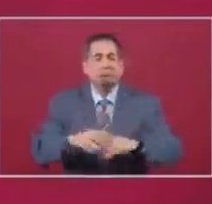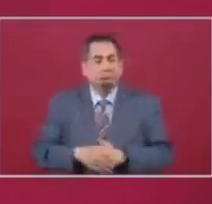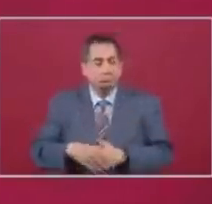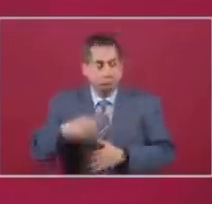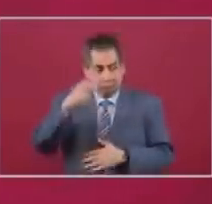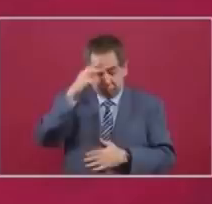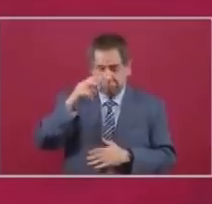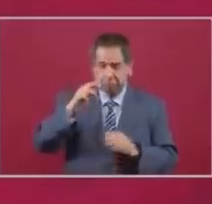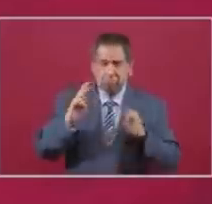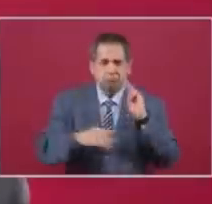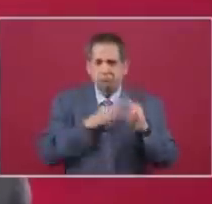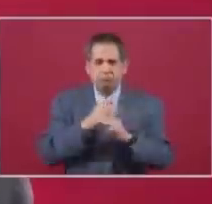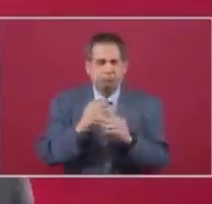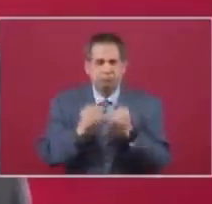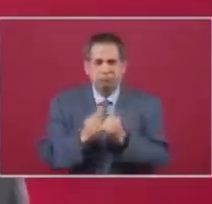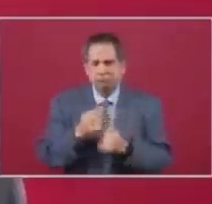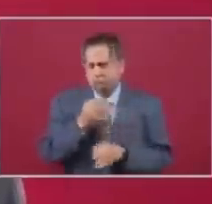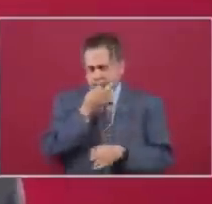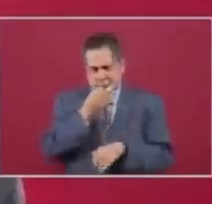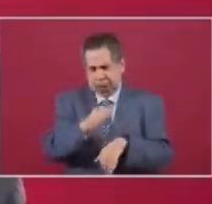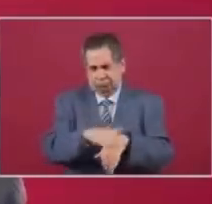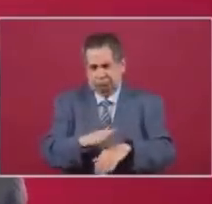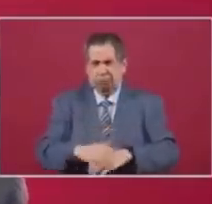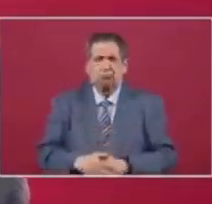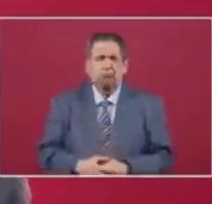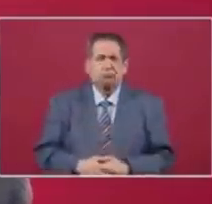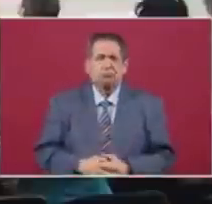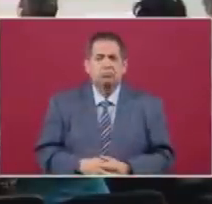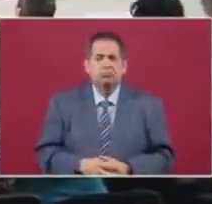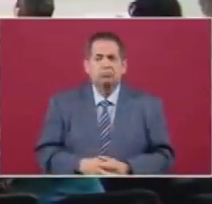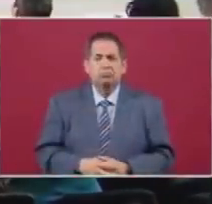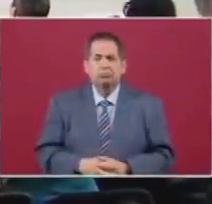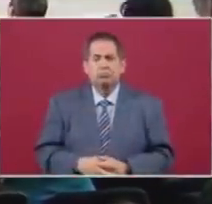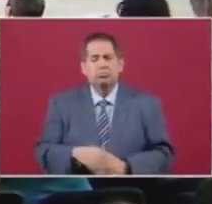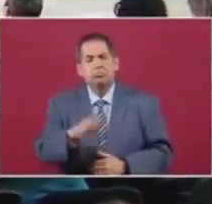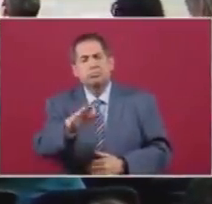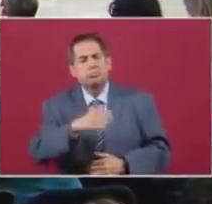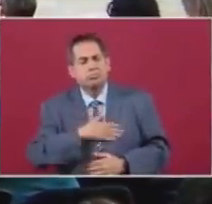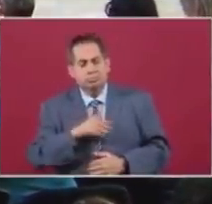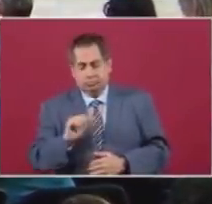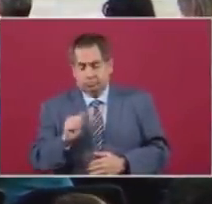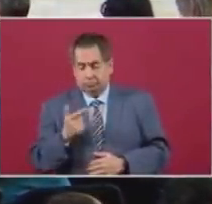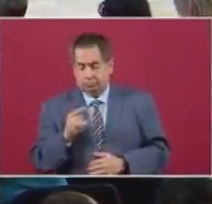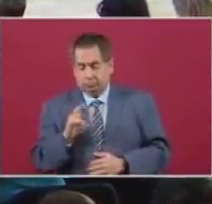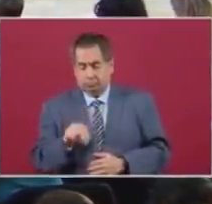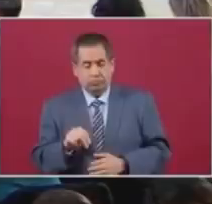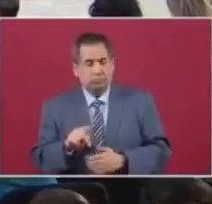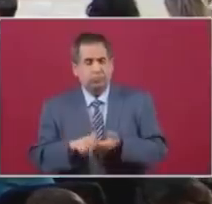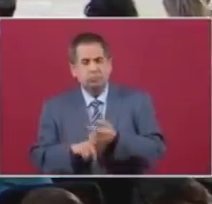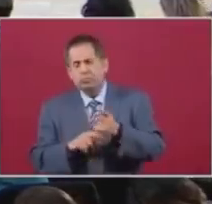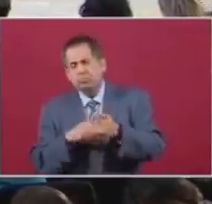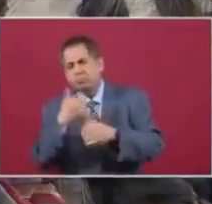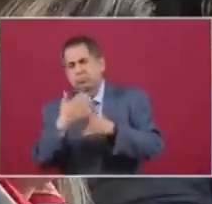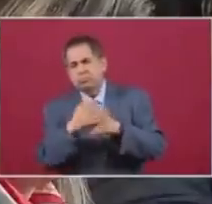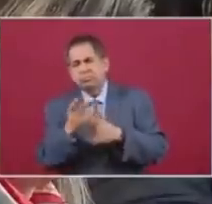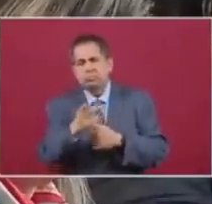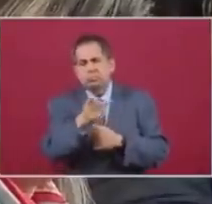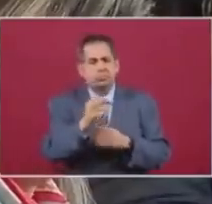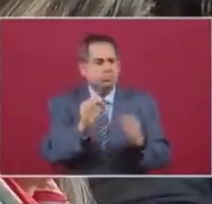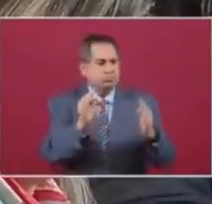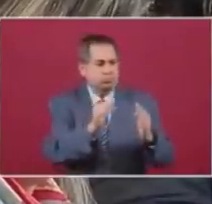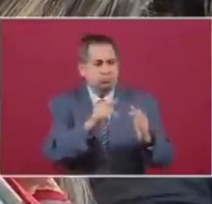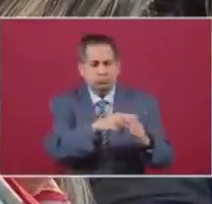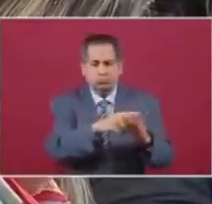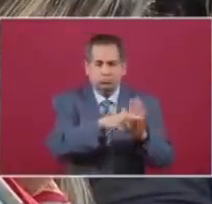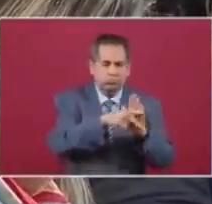mundo. Eso es lo que puedo señalar. Va a hablar, soy Agustín Velasco de Uno TV, va a hablar con el periodista,